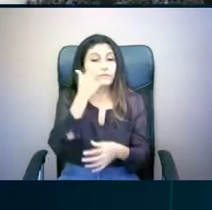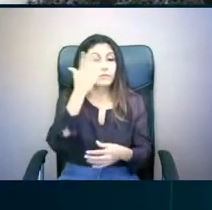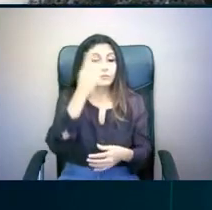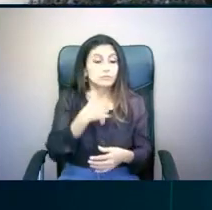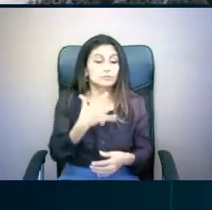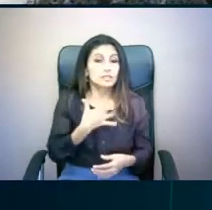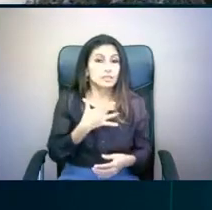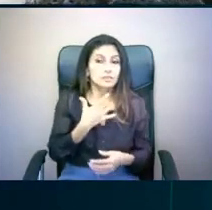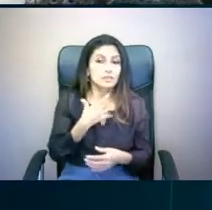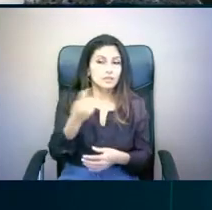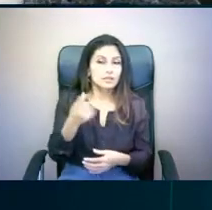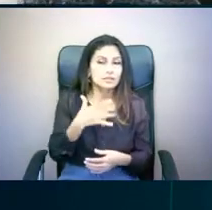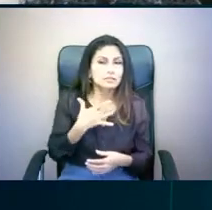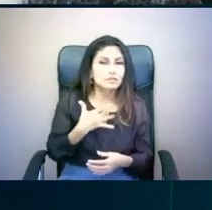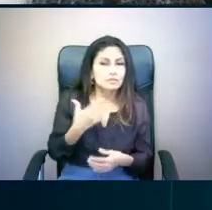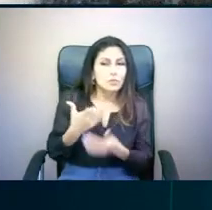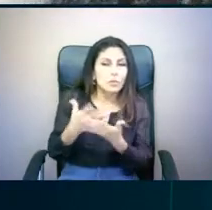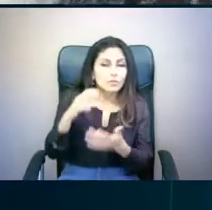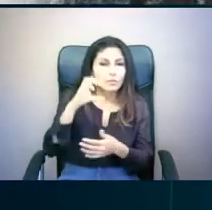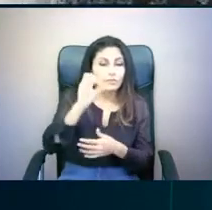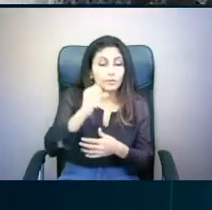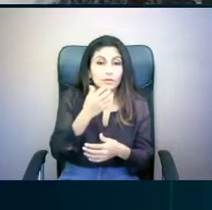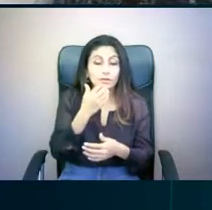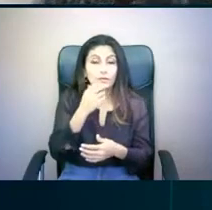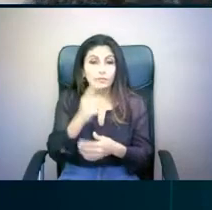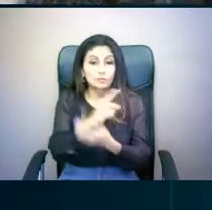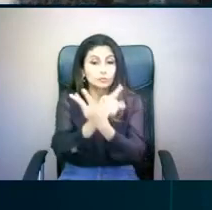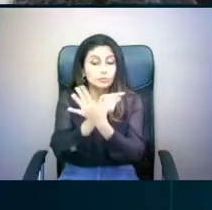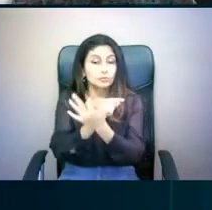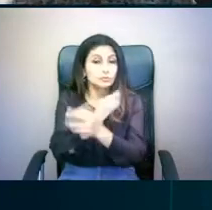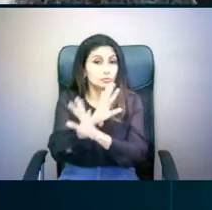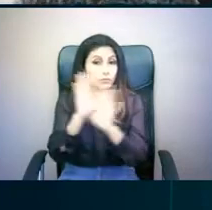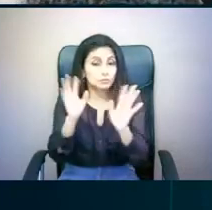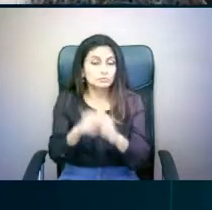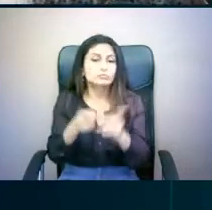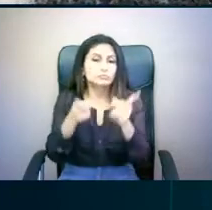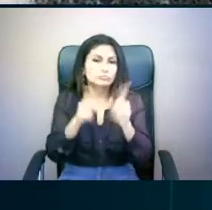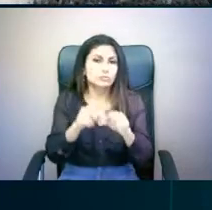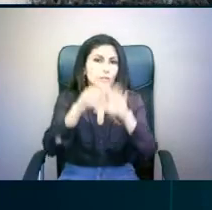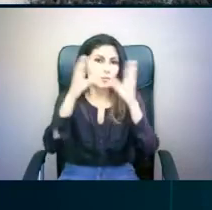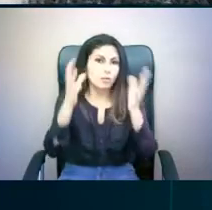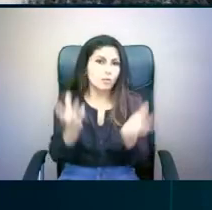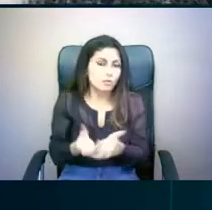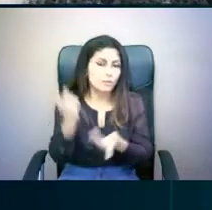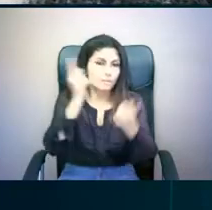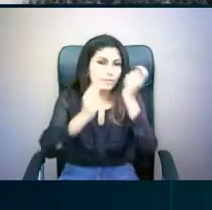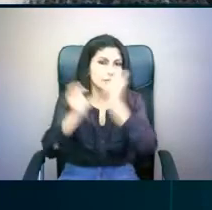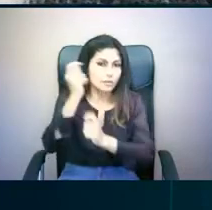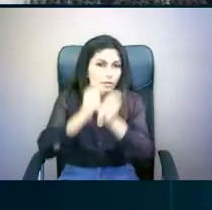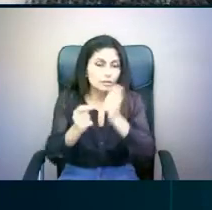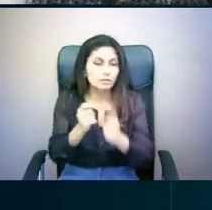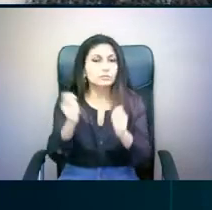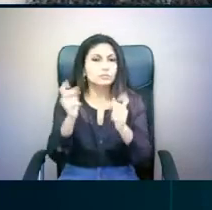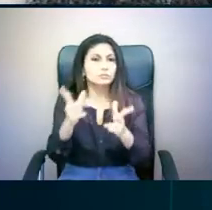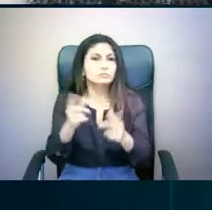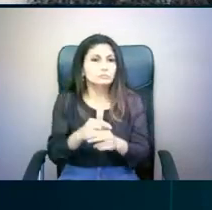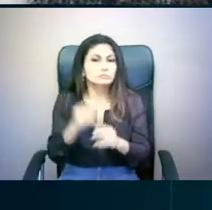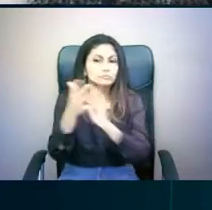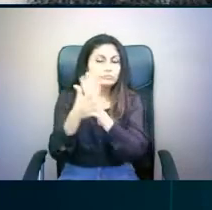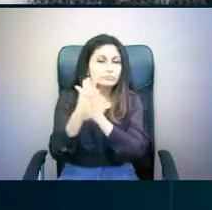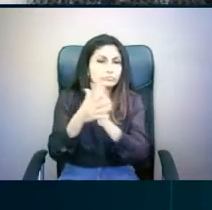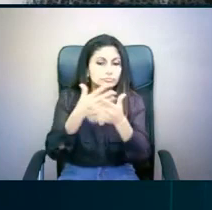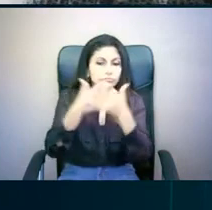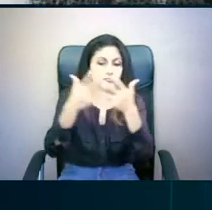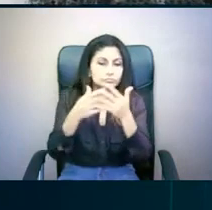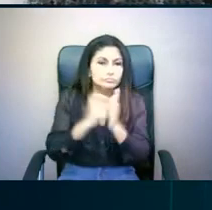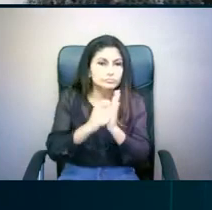decisiones posteriores. Claramente, pues esto no es un asunto solamente de Twitter. Podemos ver que en el mundo del mercadeo, todas las reseñas que se pueden escribir